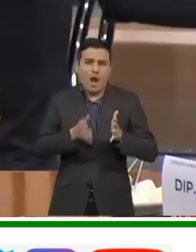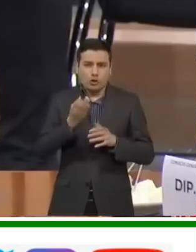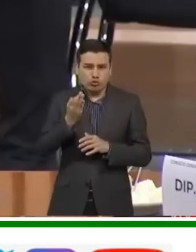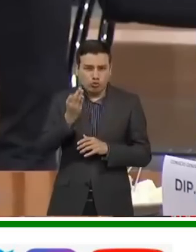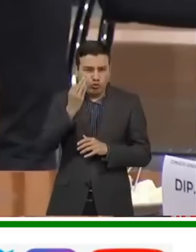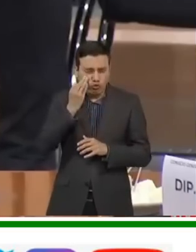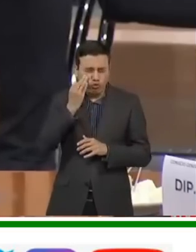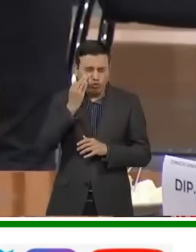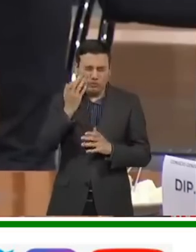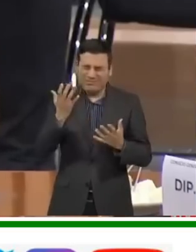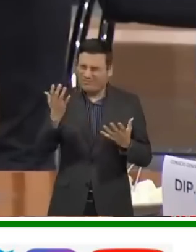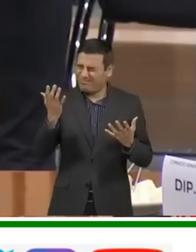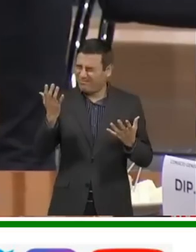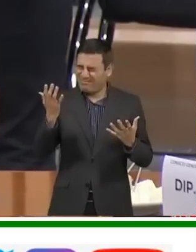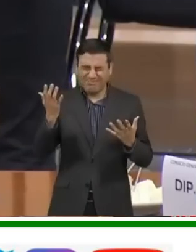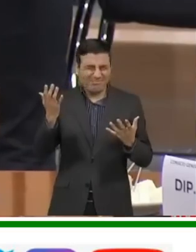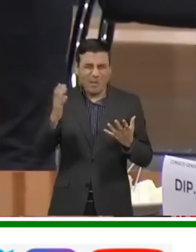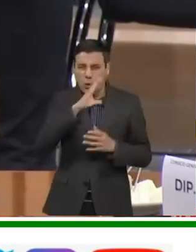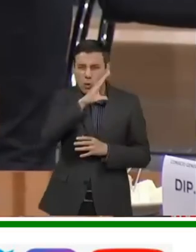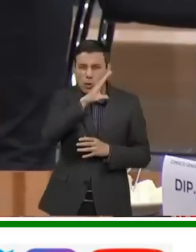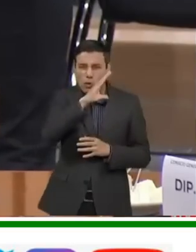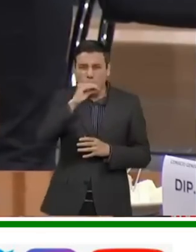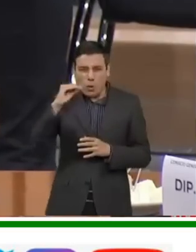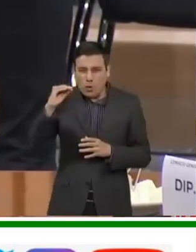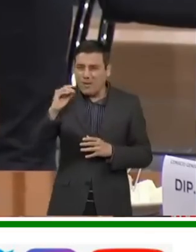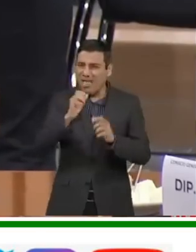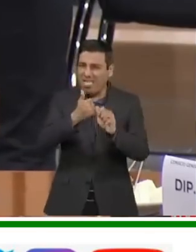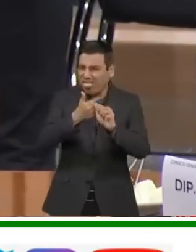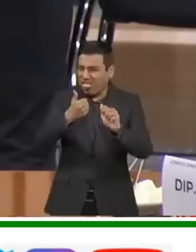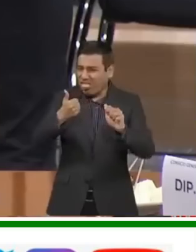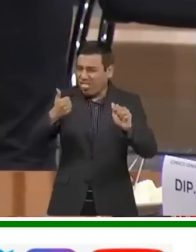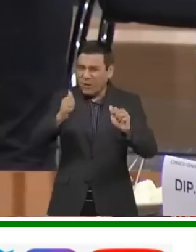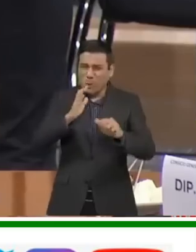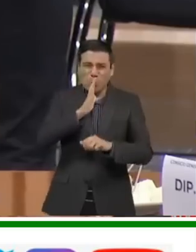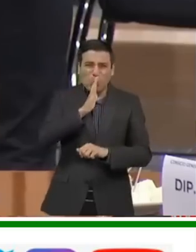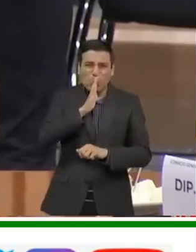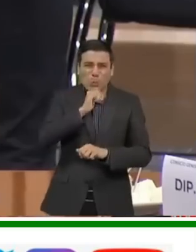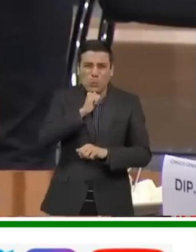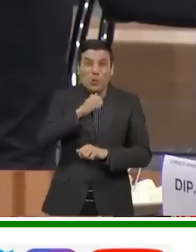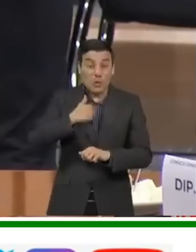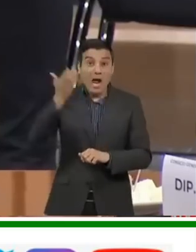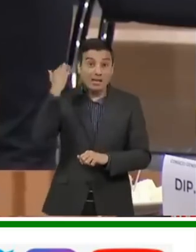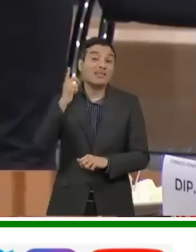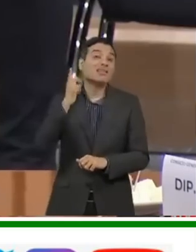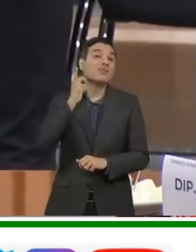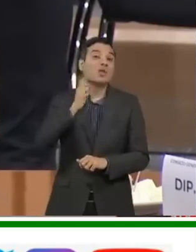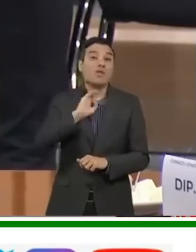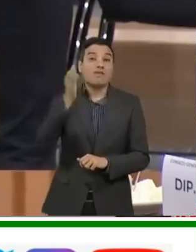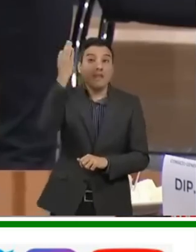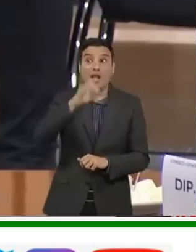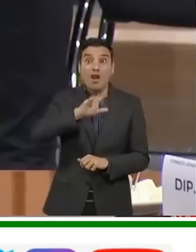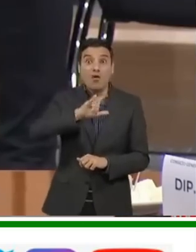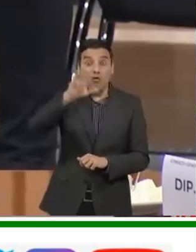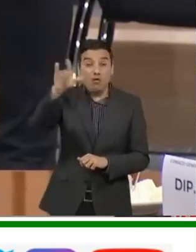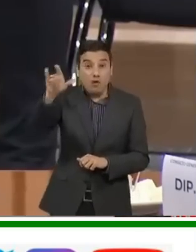rezago descomunal que hay en Cuba. Me tocó visitar Cuba siendo diputado federal